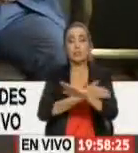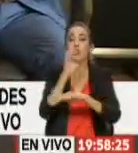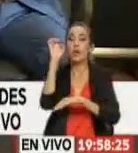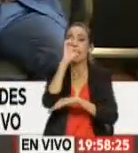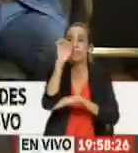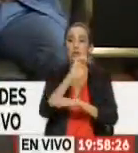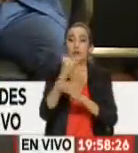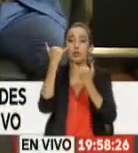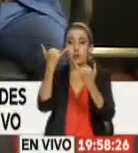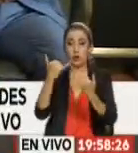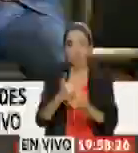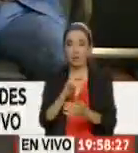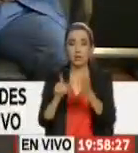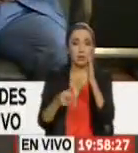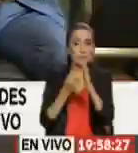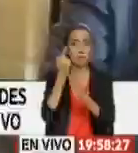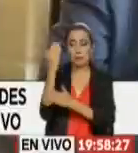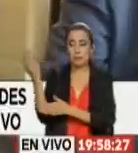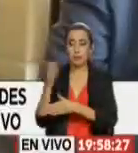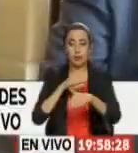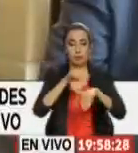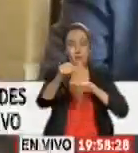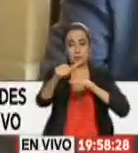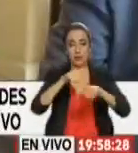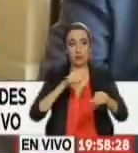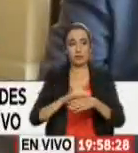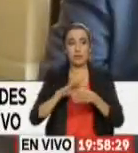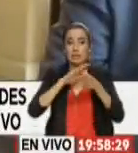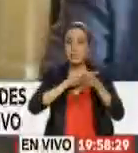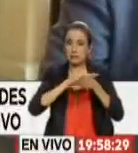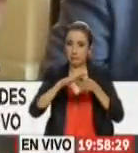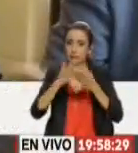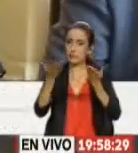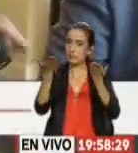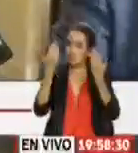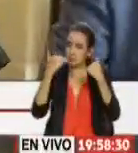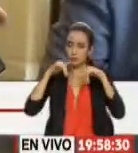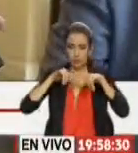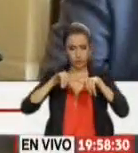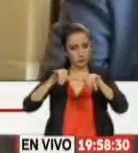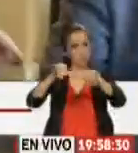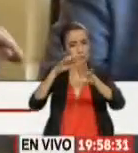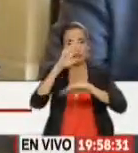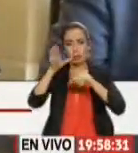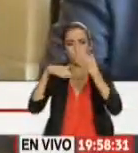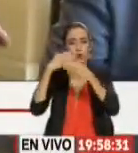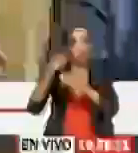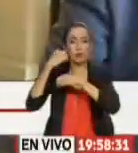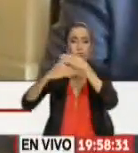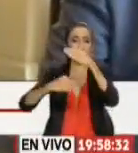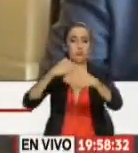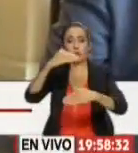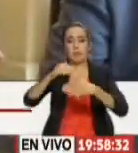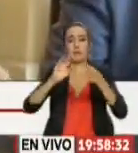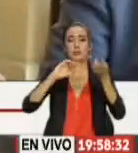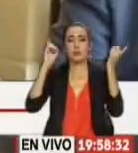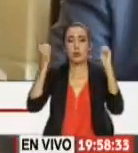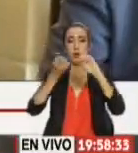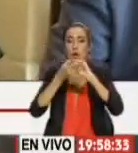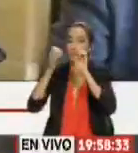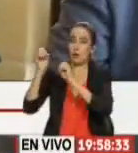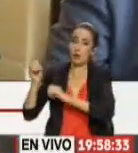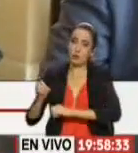y que es la primera vez que ocurre en la administración. Invitarlo a continuar con este proceso de transición